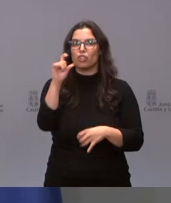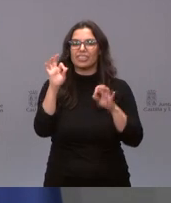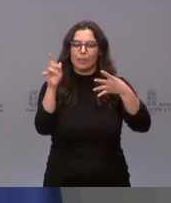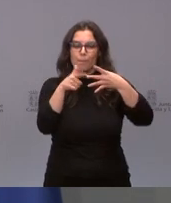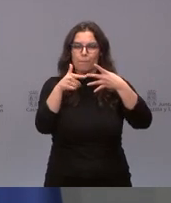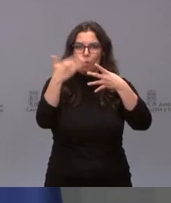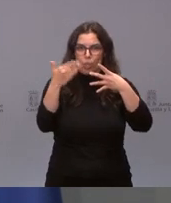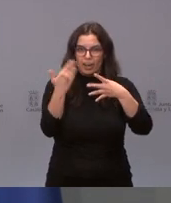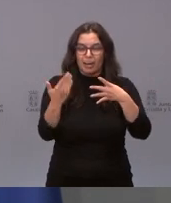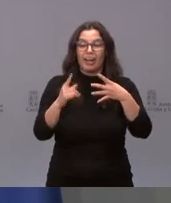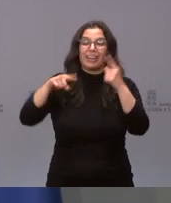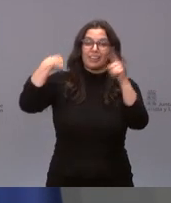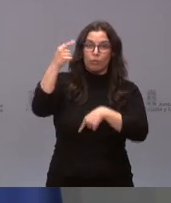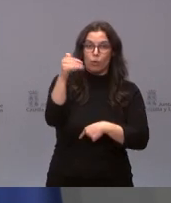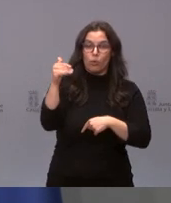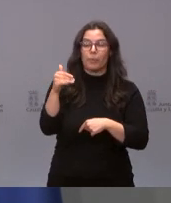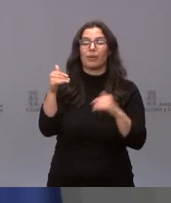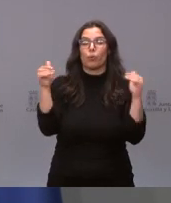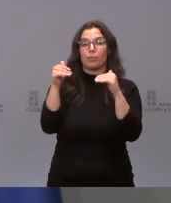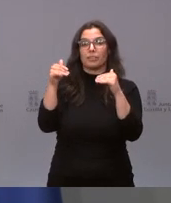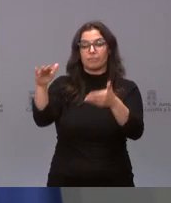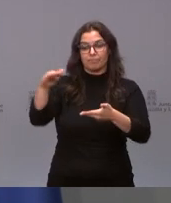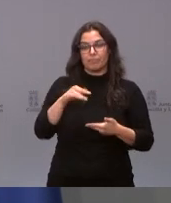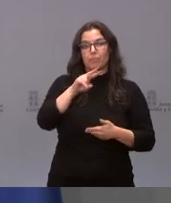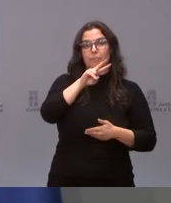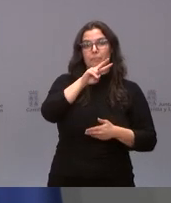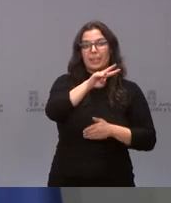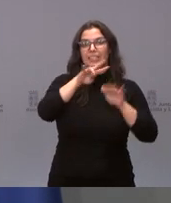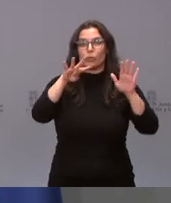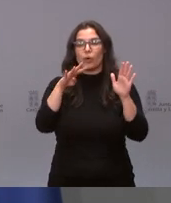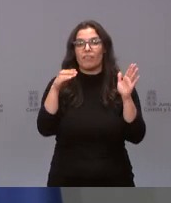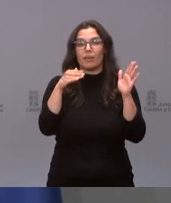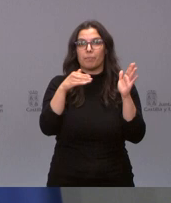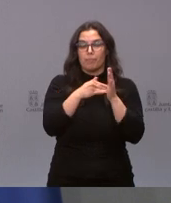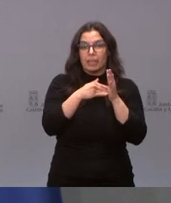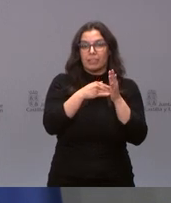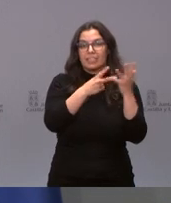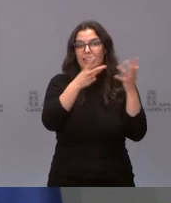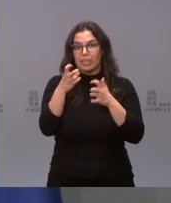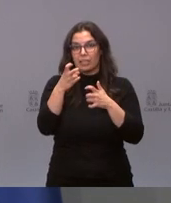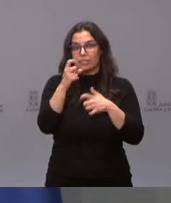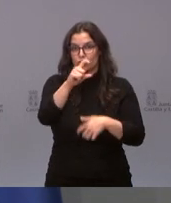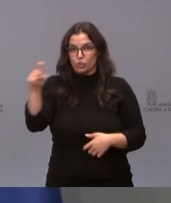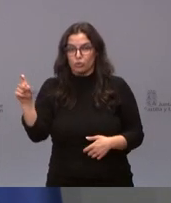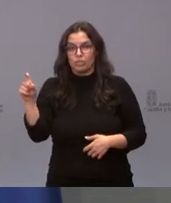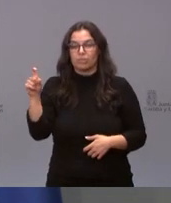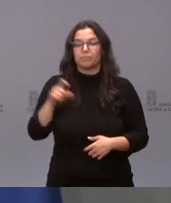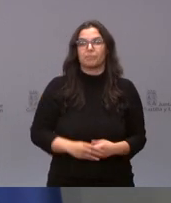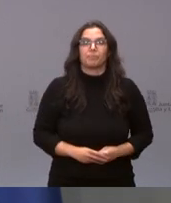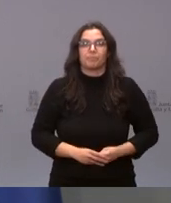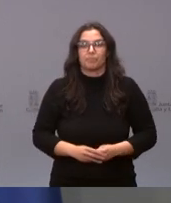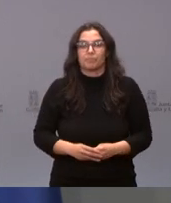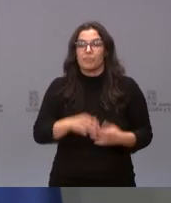modernas y el jueves 29 12 mil 700 dosis en estos momentos tenemos